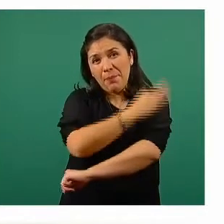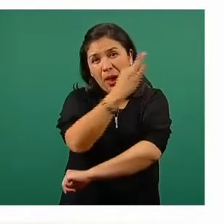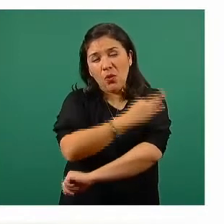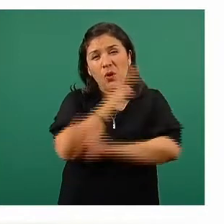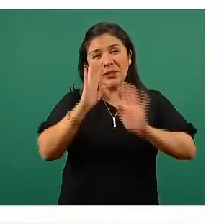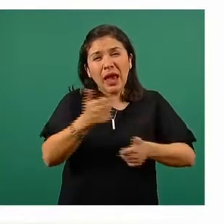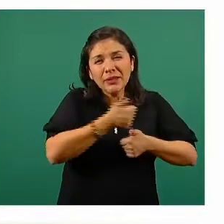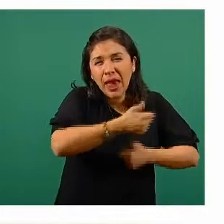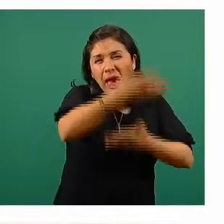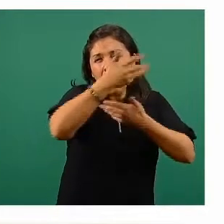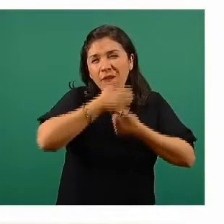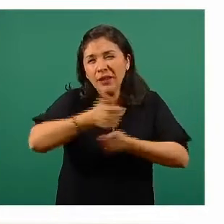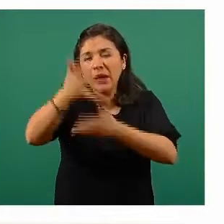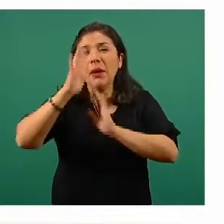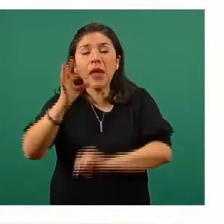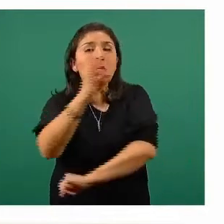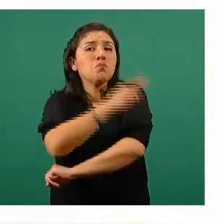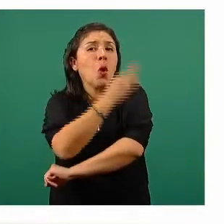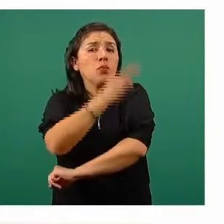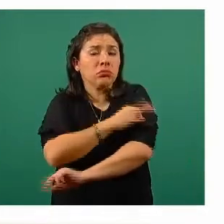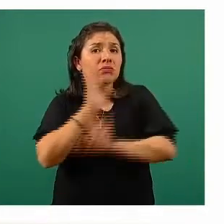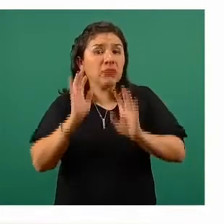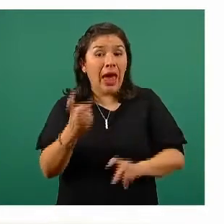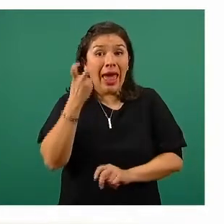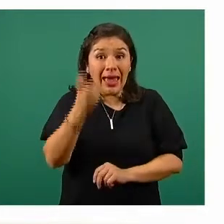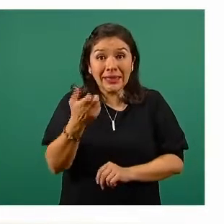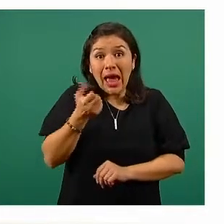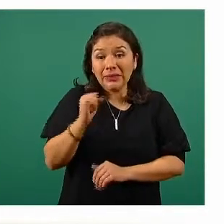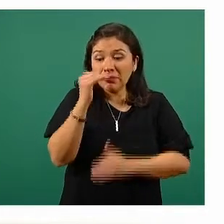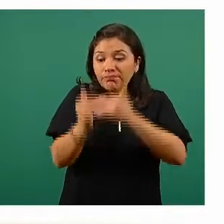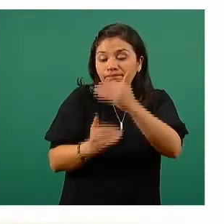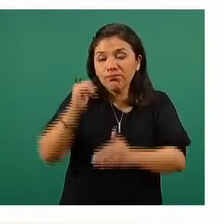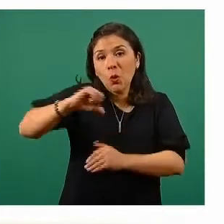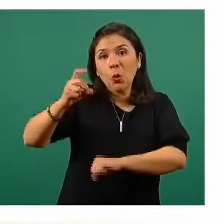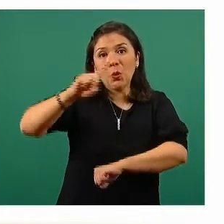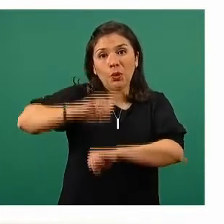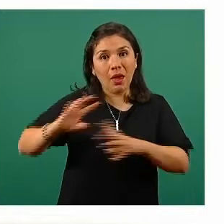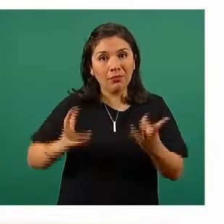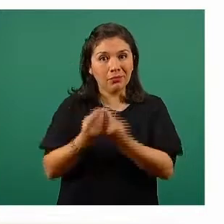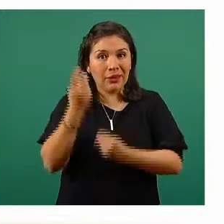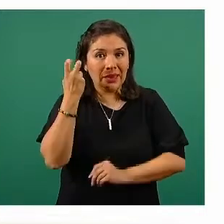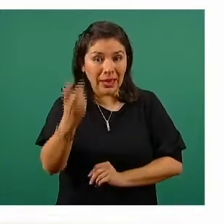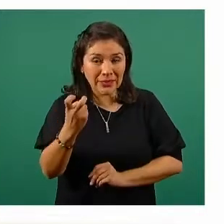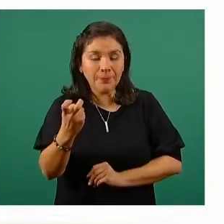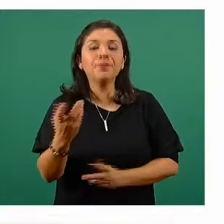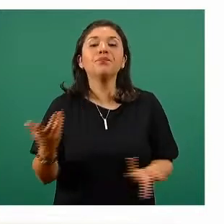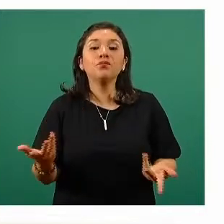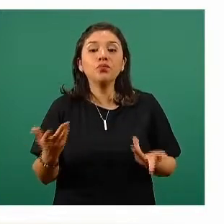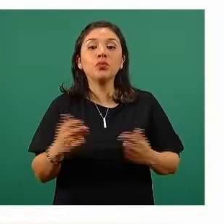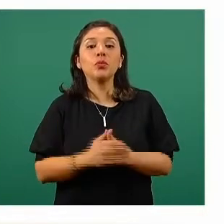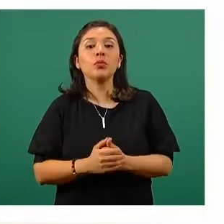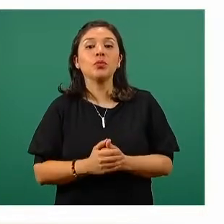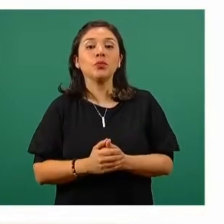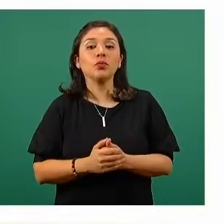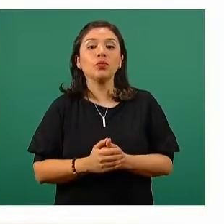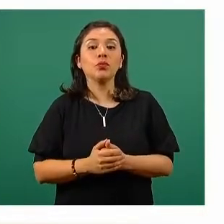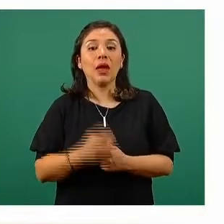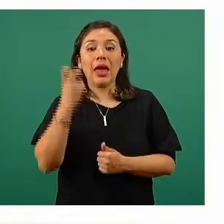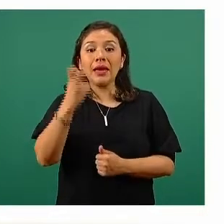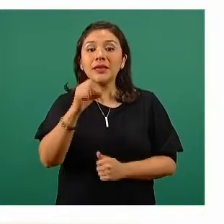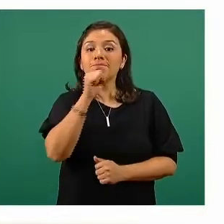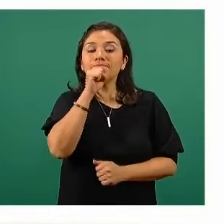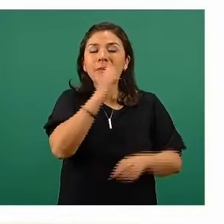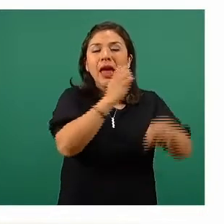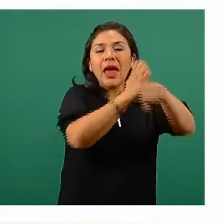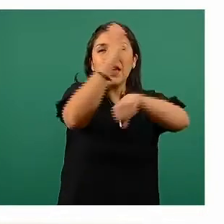han distribuido ya se han aplicado, y ese es el avance que llevamos al día de hoy. La distribución de este avance por